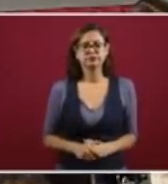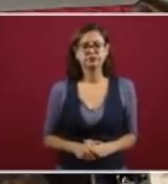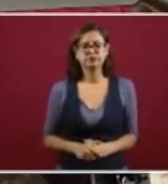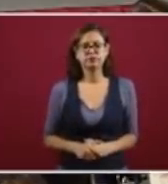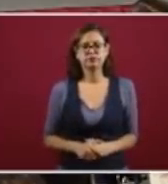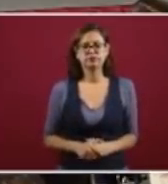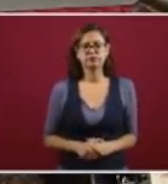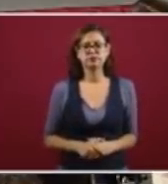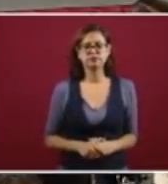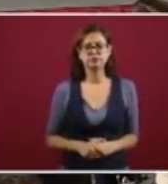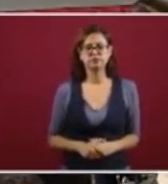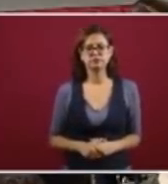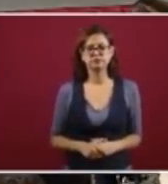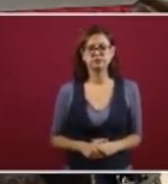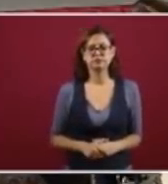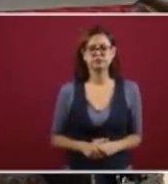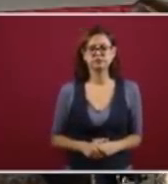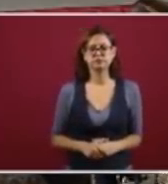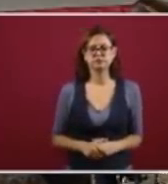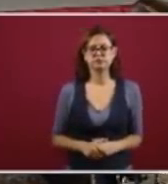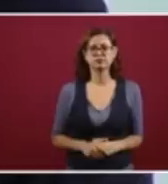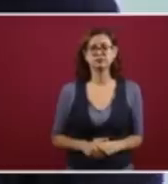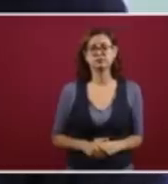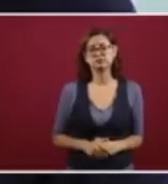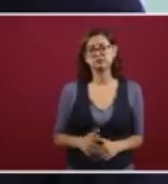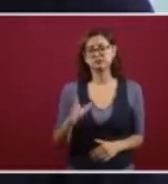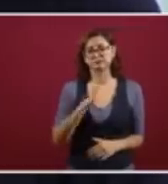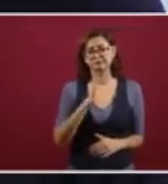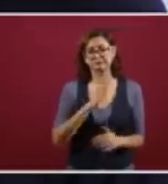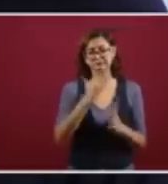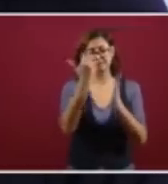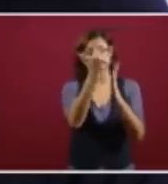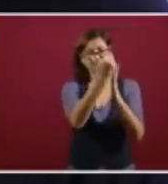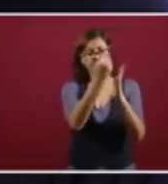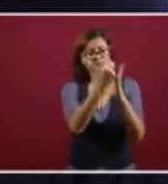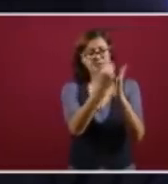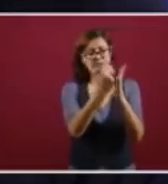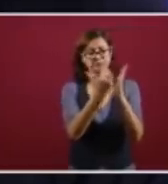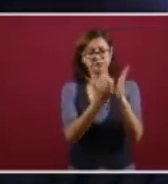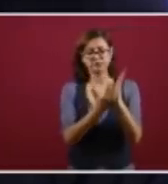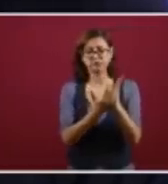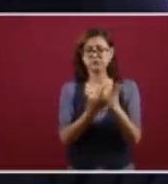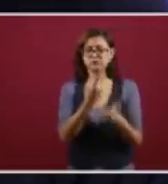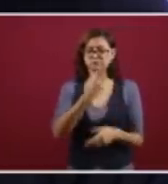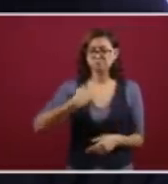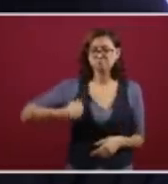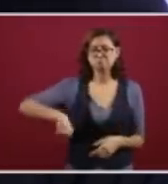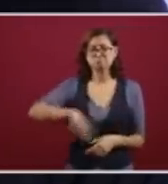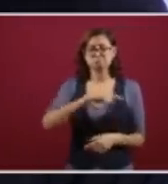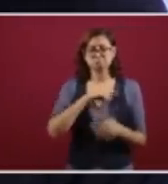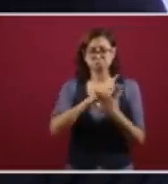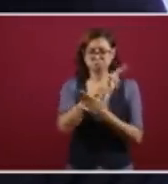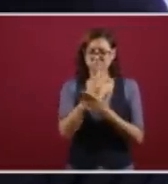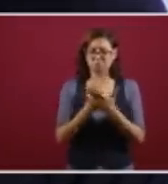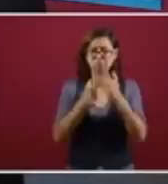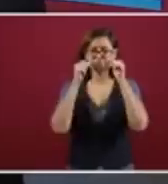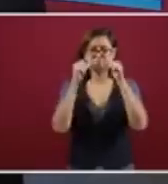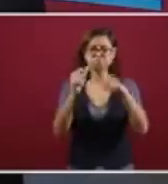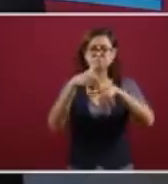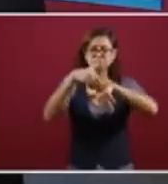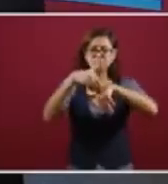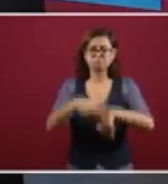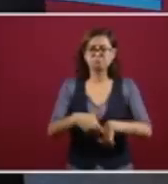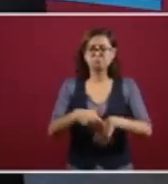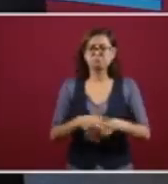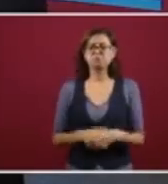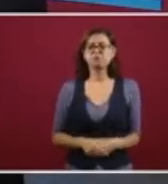estos son como los principales lineamientos, criterios, principios que hemos seguido en la ejecución del programa. Durante los